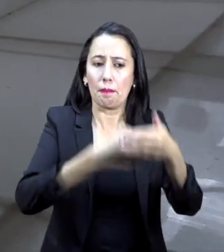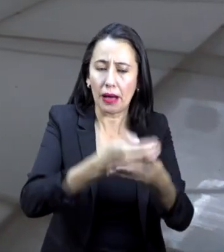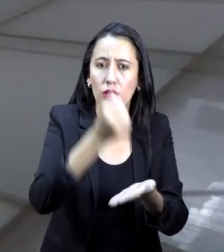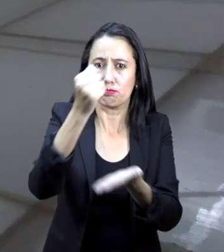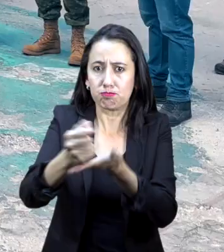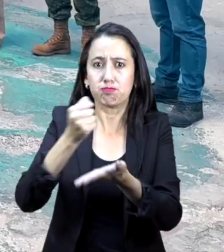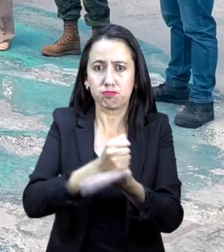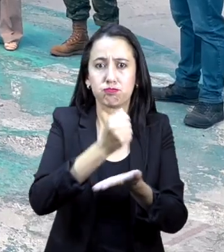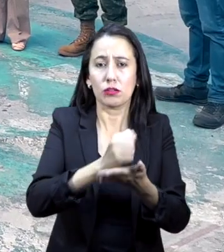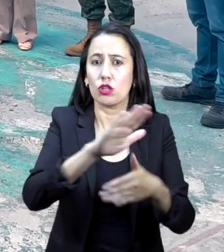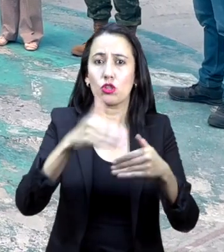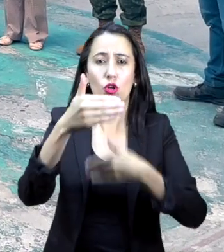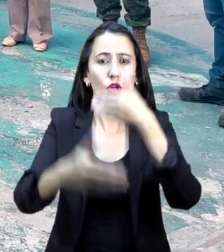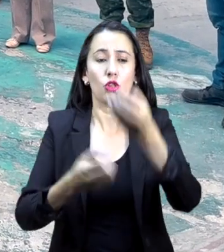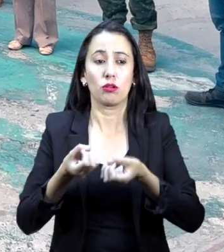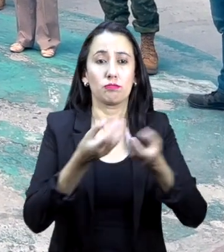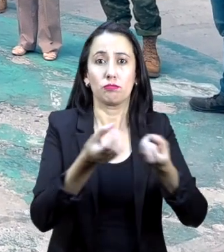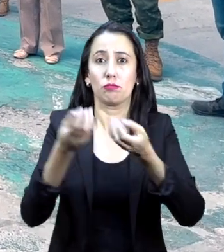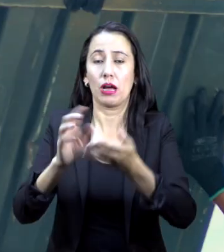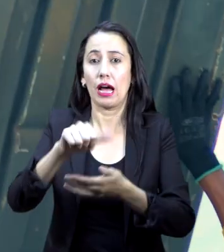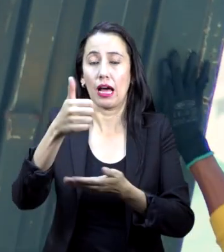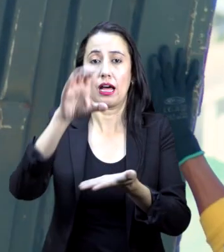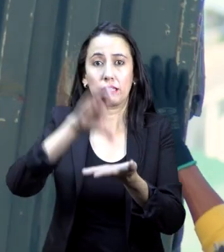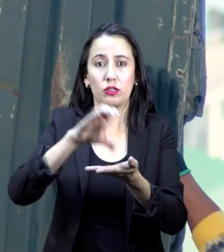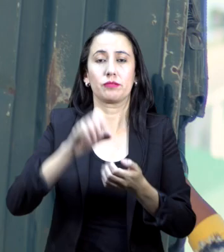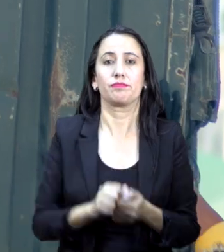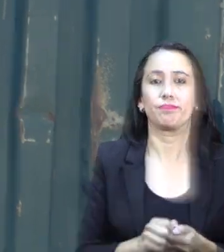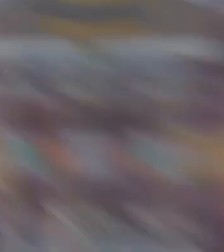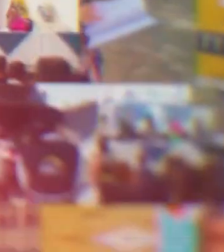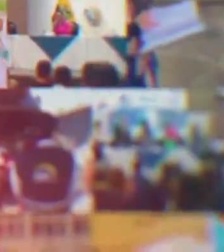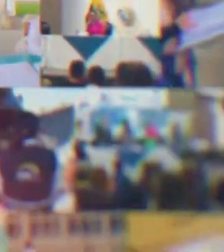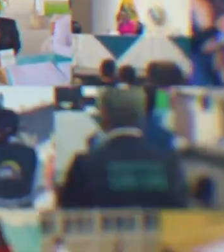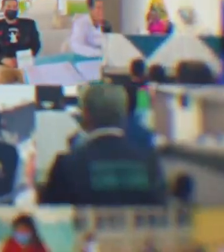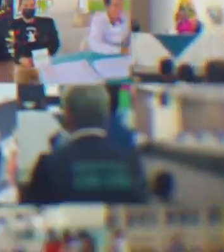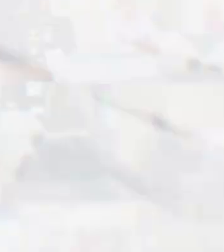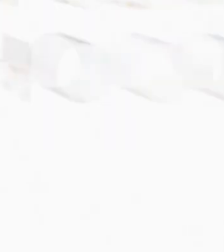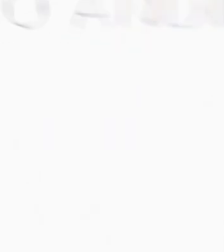etiquetado, empaquetado y, consecuentemente, el transporte hacia la empresa integradora.